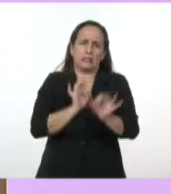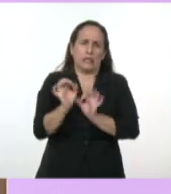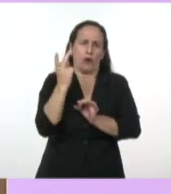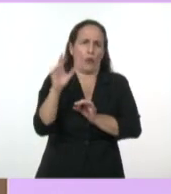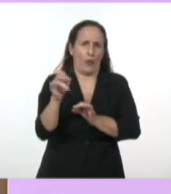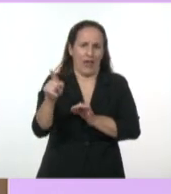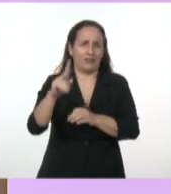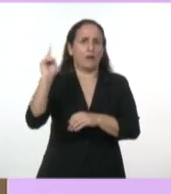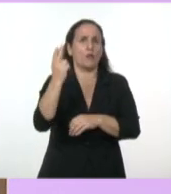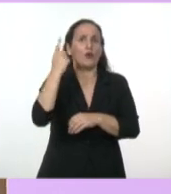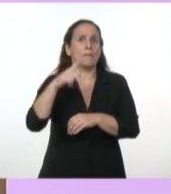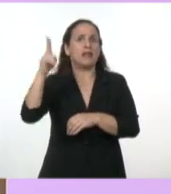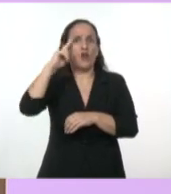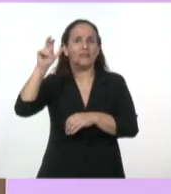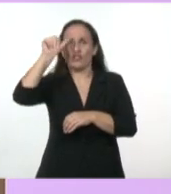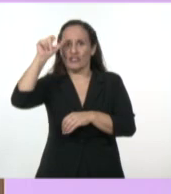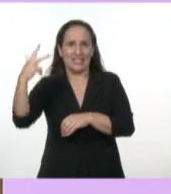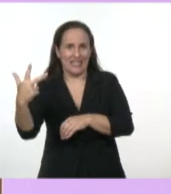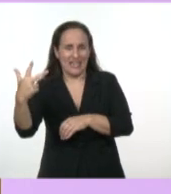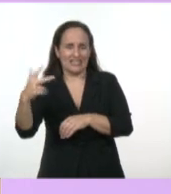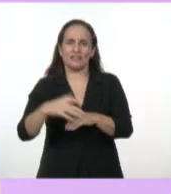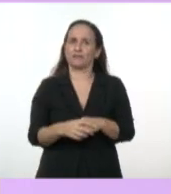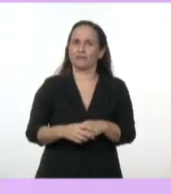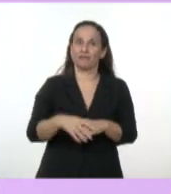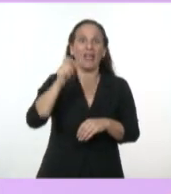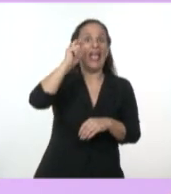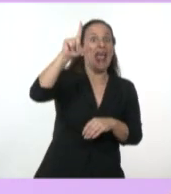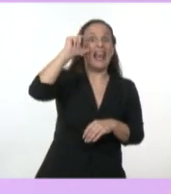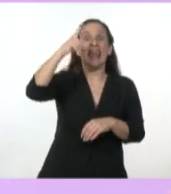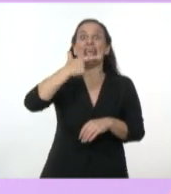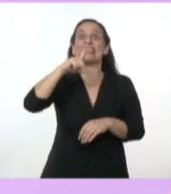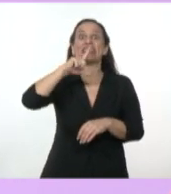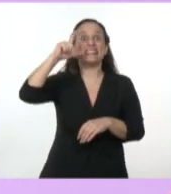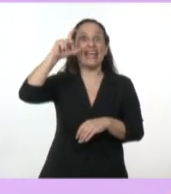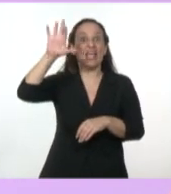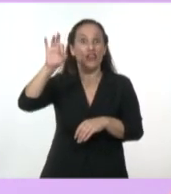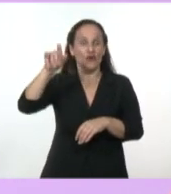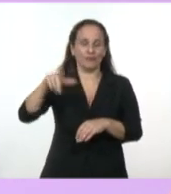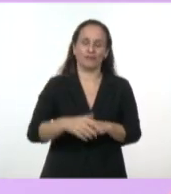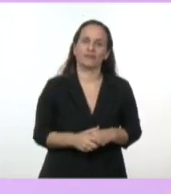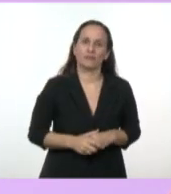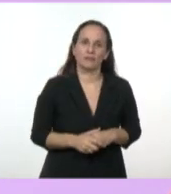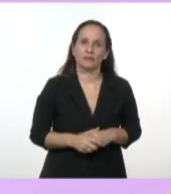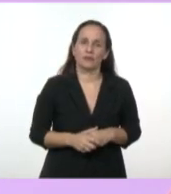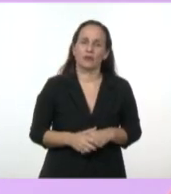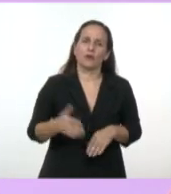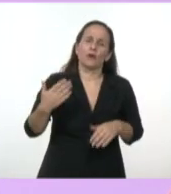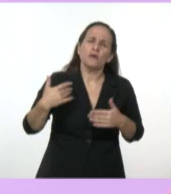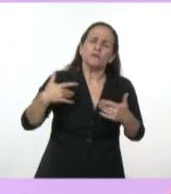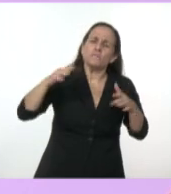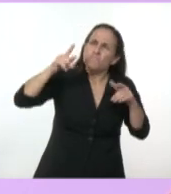y falleció en 1963. Vamos con El Estero, de María Mombel. viene de muy